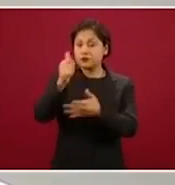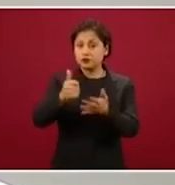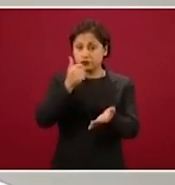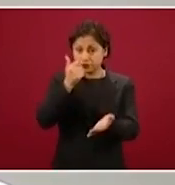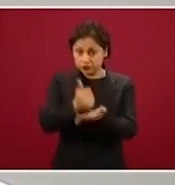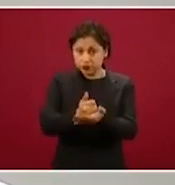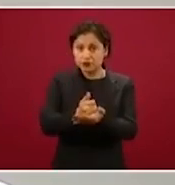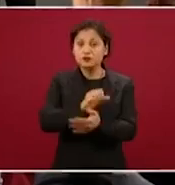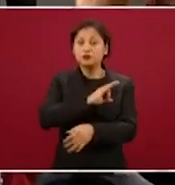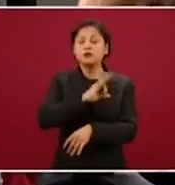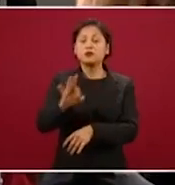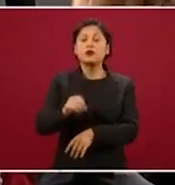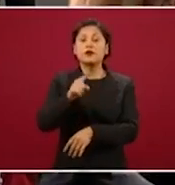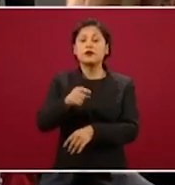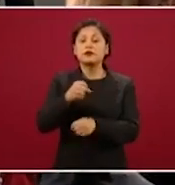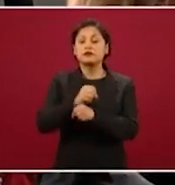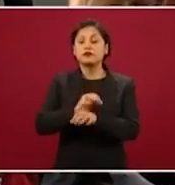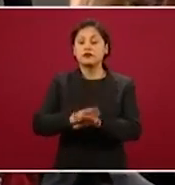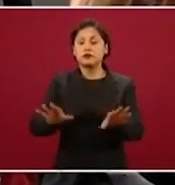información.